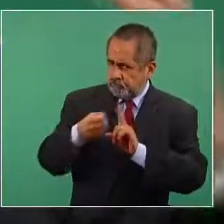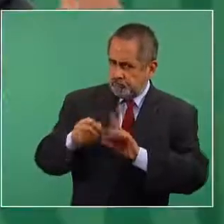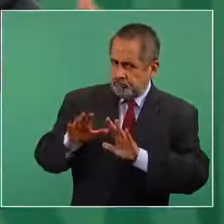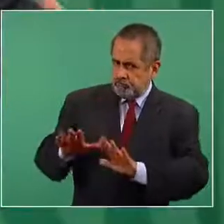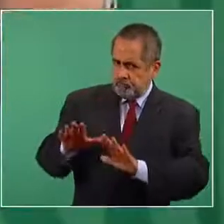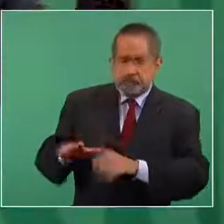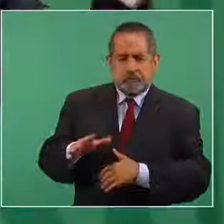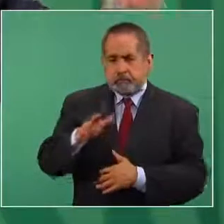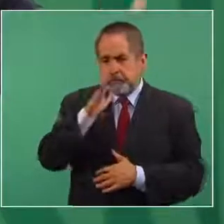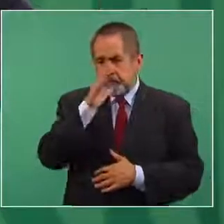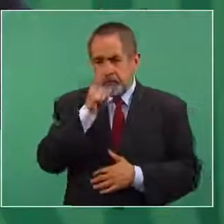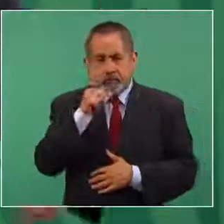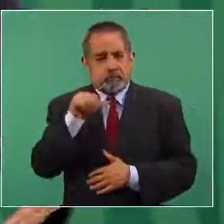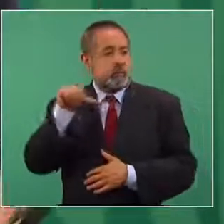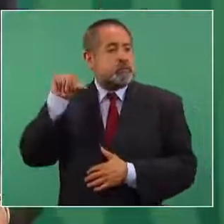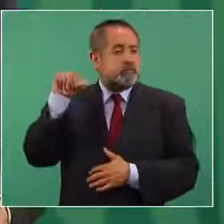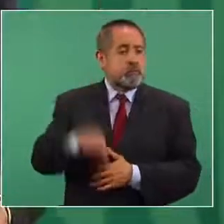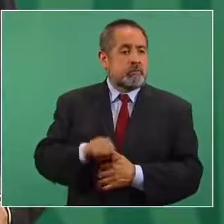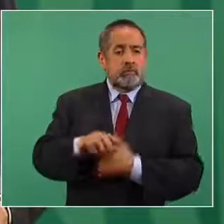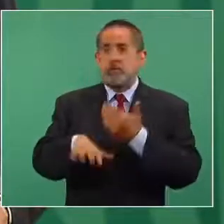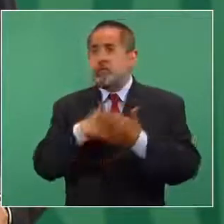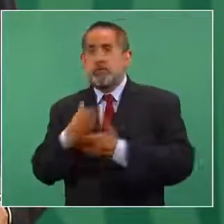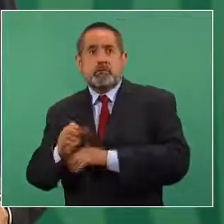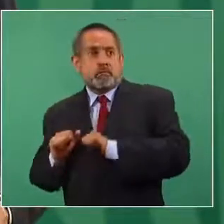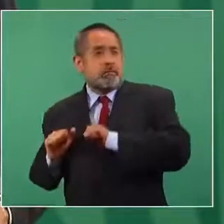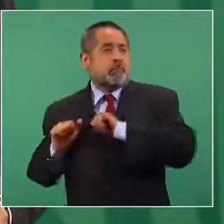porque no se puede de la noche a la mañana